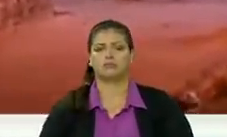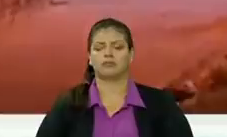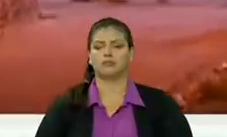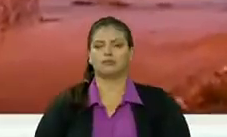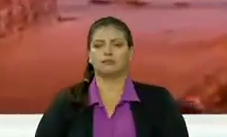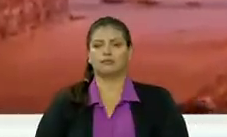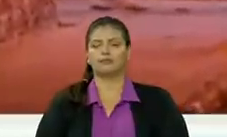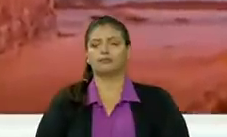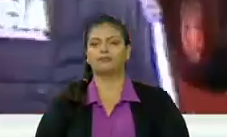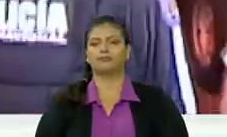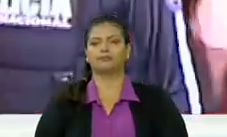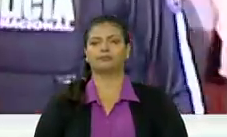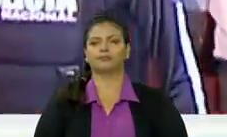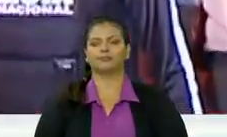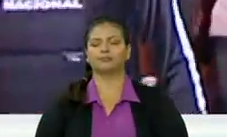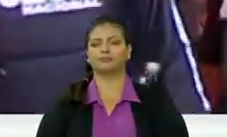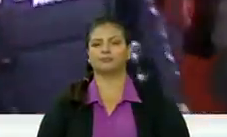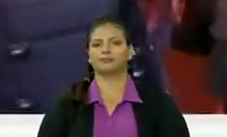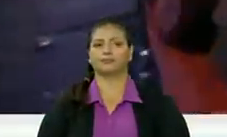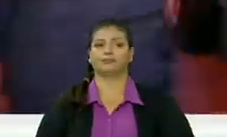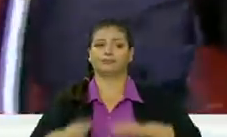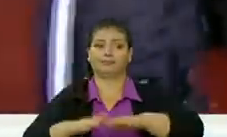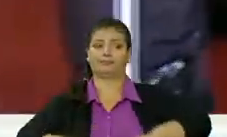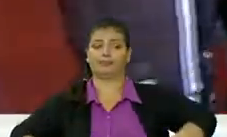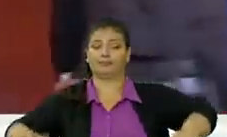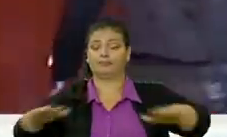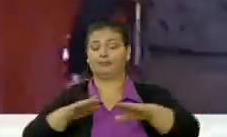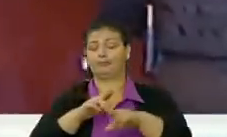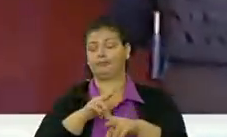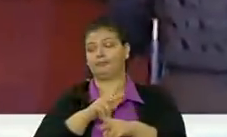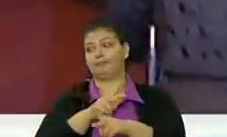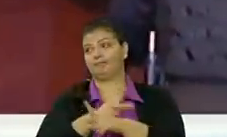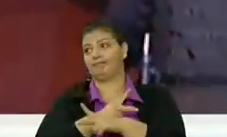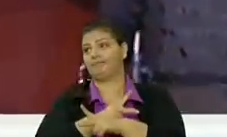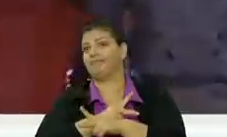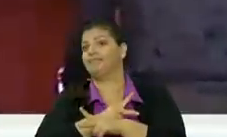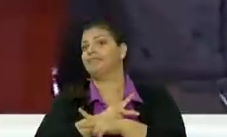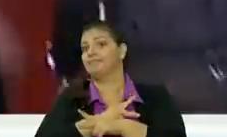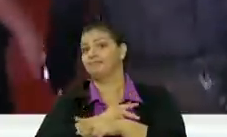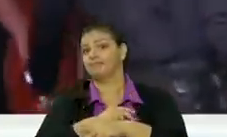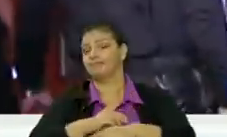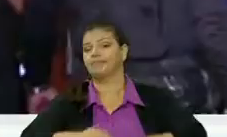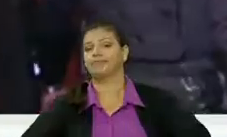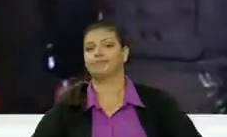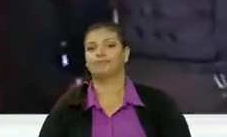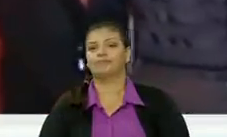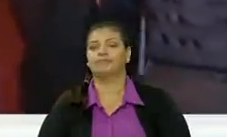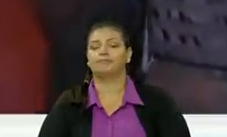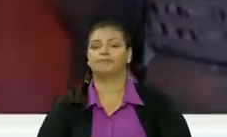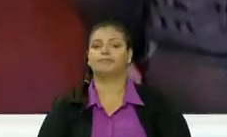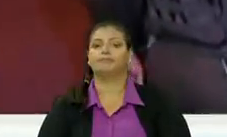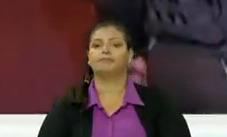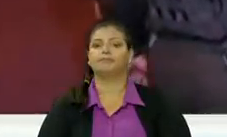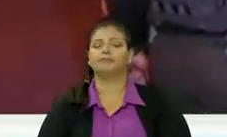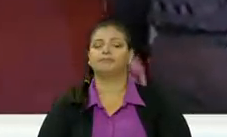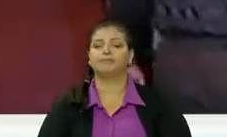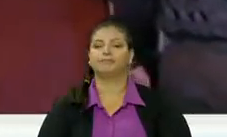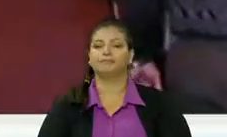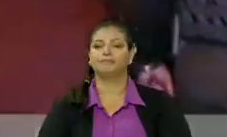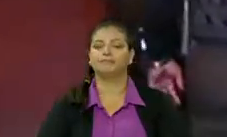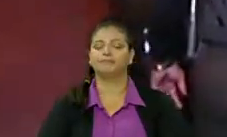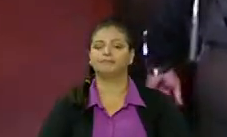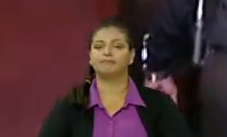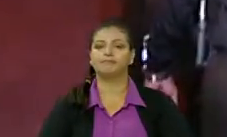maneja en el barrio. La víctima mortal habitaba en el centro de la urbe, informó